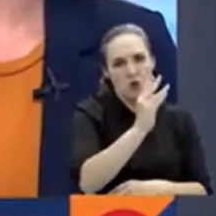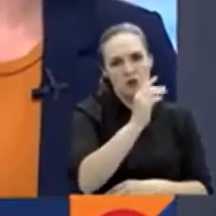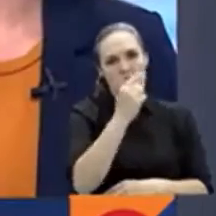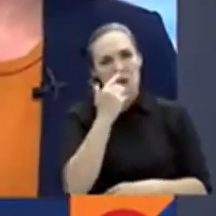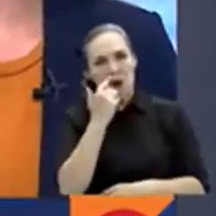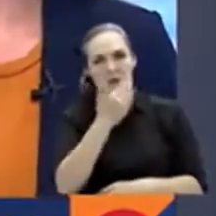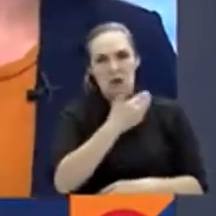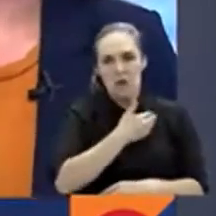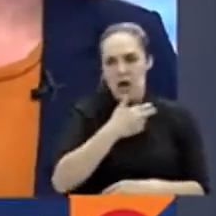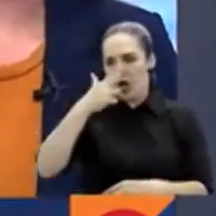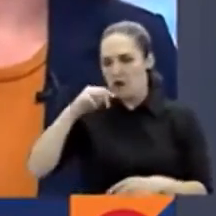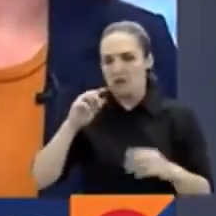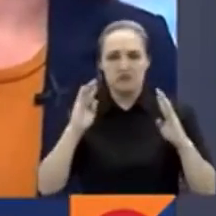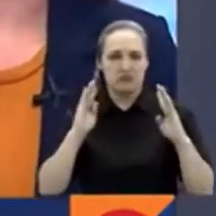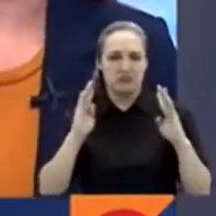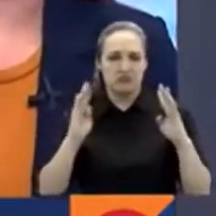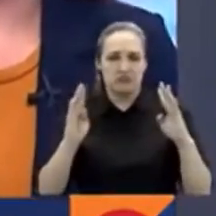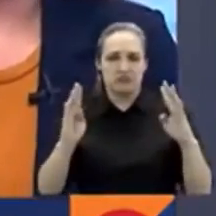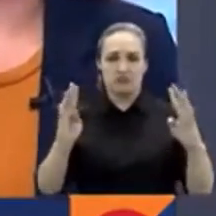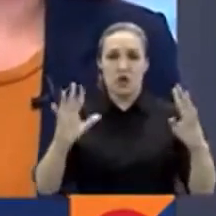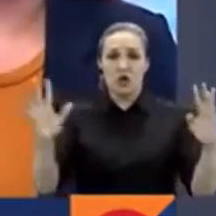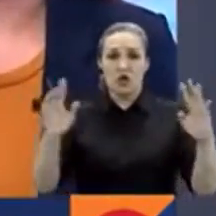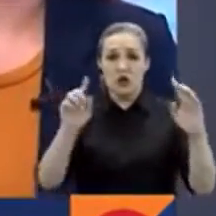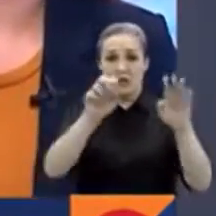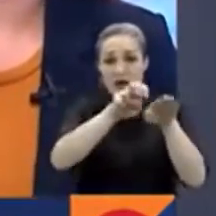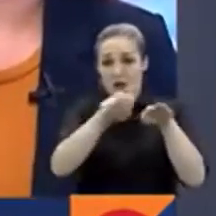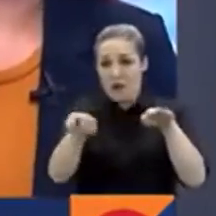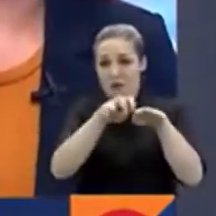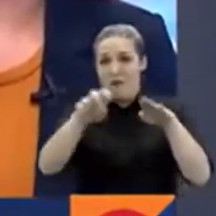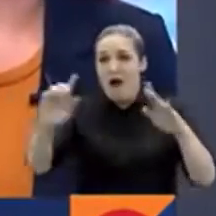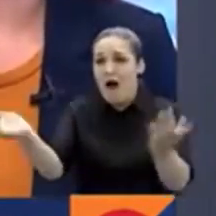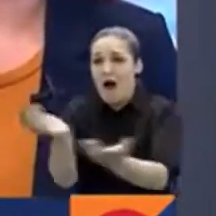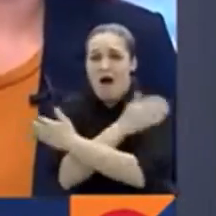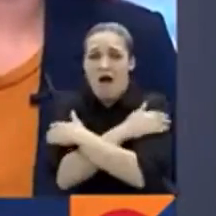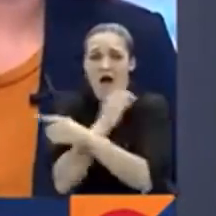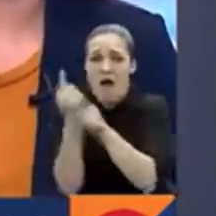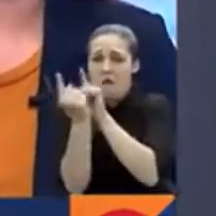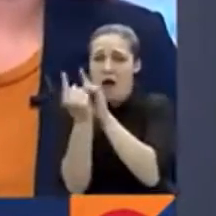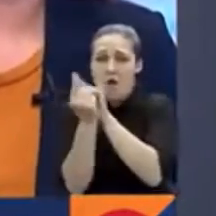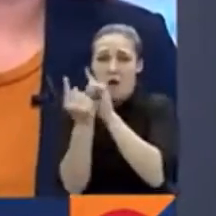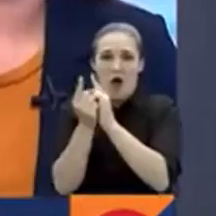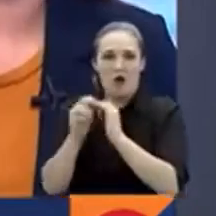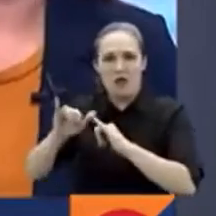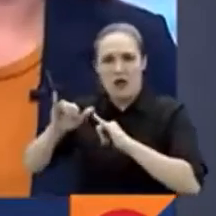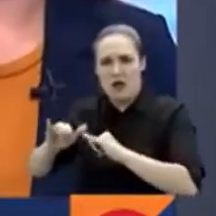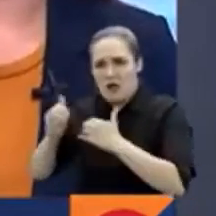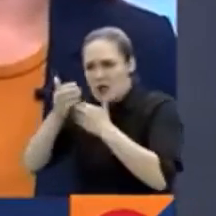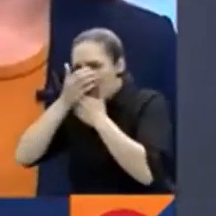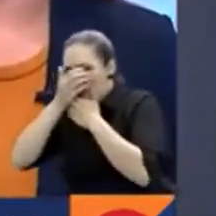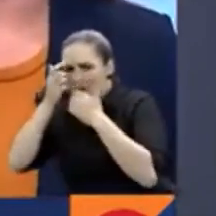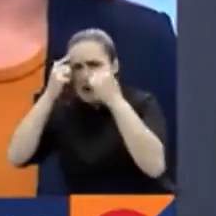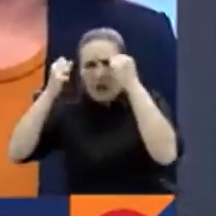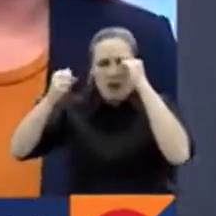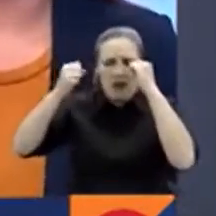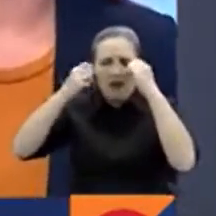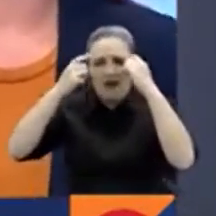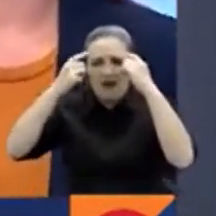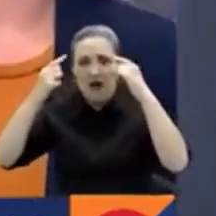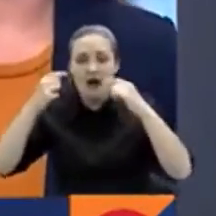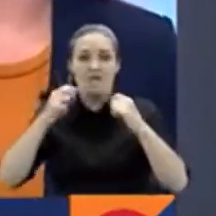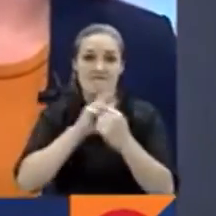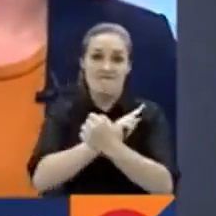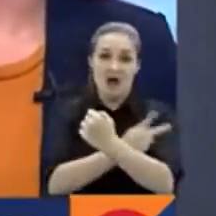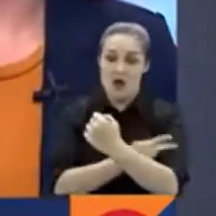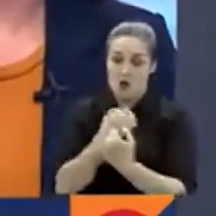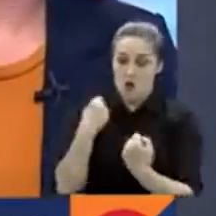muchos aplausos, abrazos y lágrimas de felicidad al reencontrarse después de tantas horas de secuestro y de incertidumbre. Resaltaron la valentía de